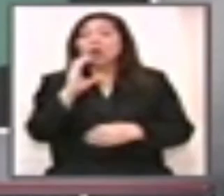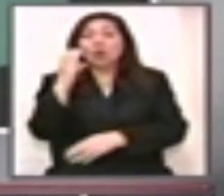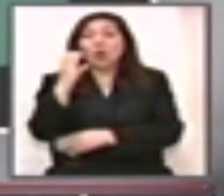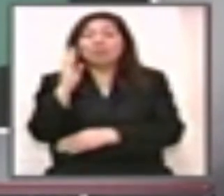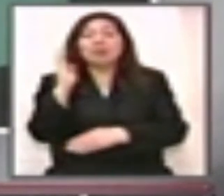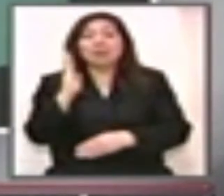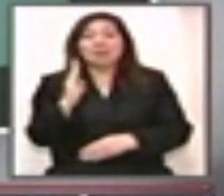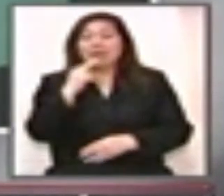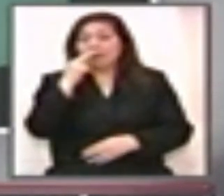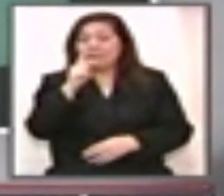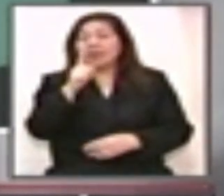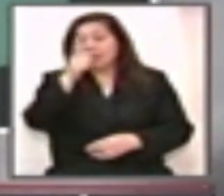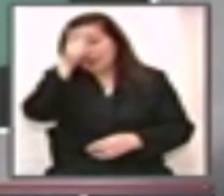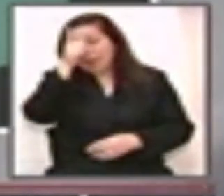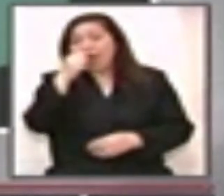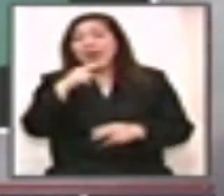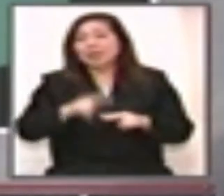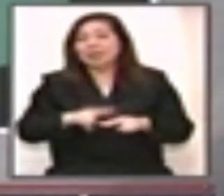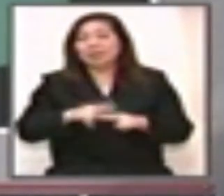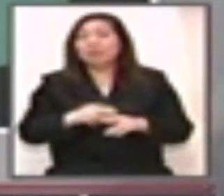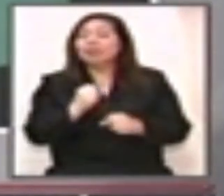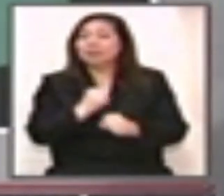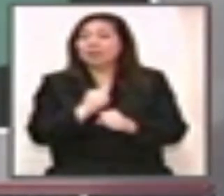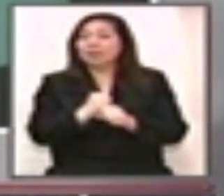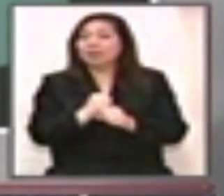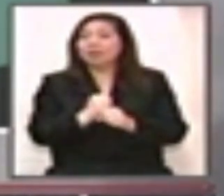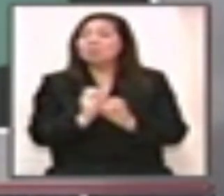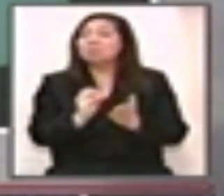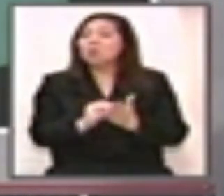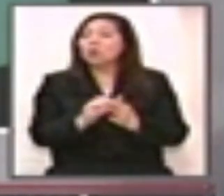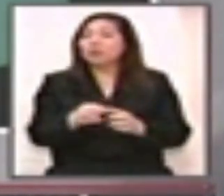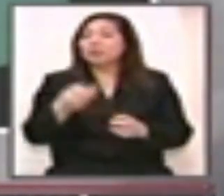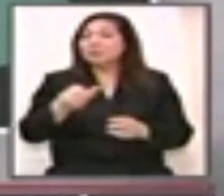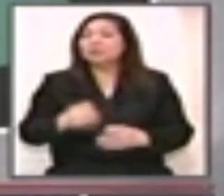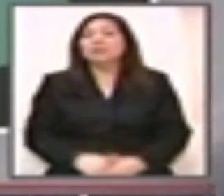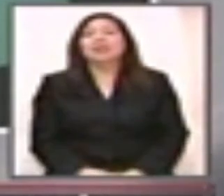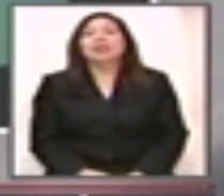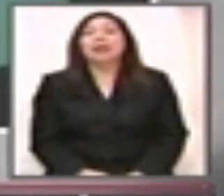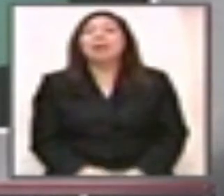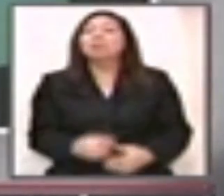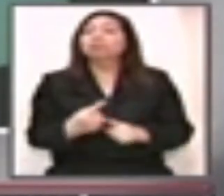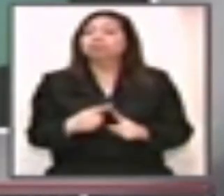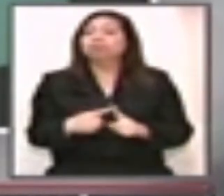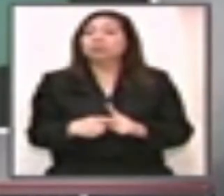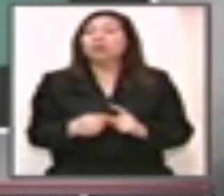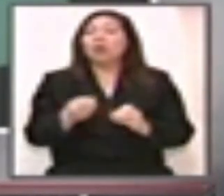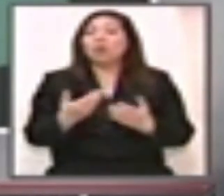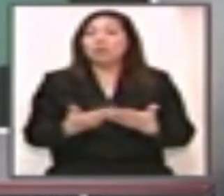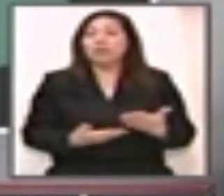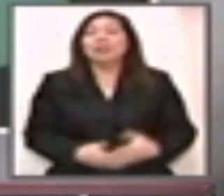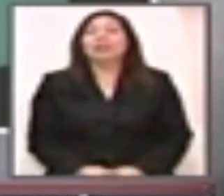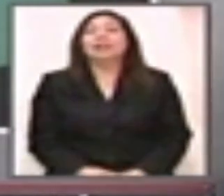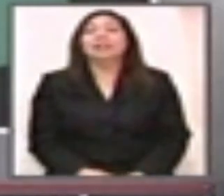Colombia, Brasil, Alemania y Argentina, se siguen trabajando de manera muy específica. Para diversificar la oferta,